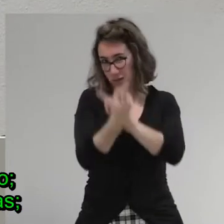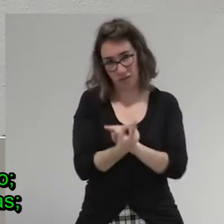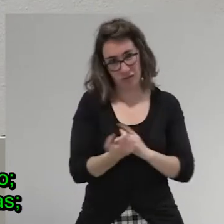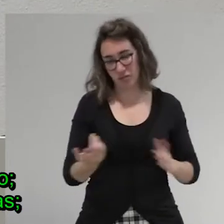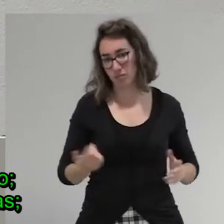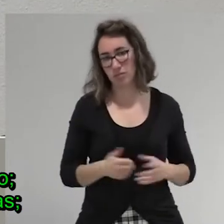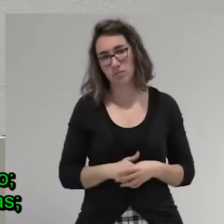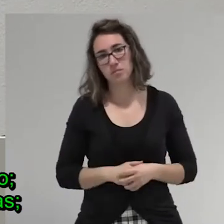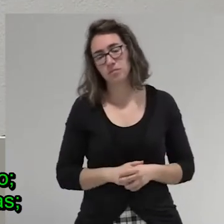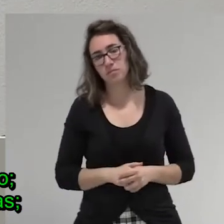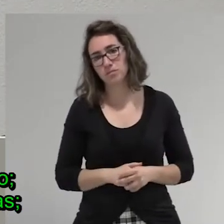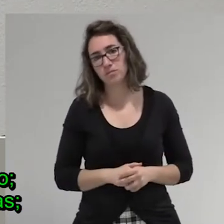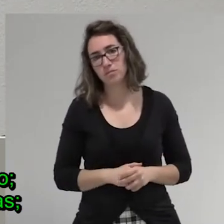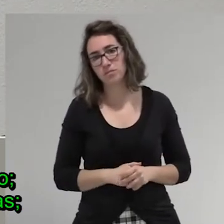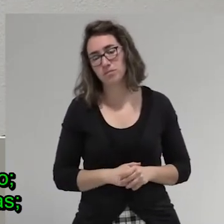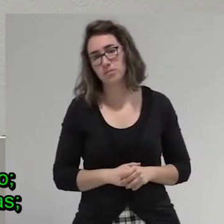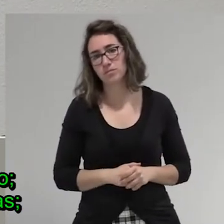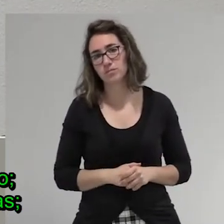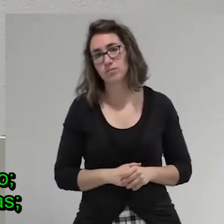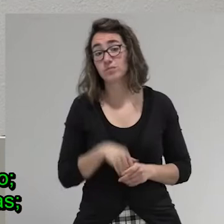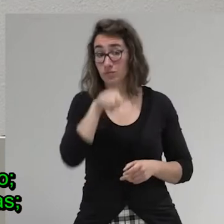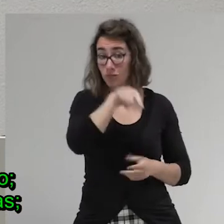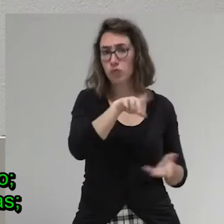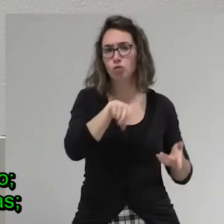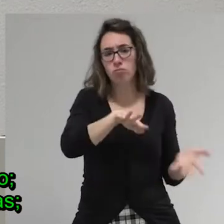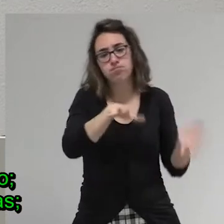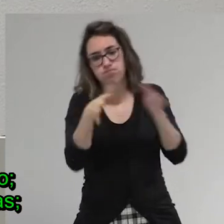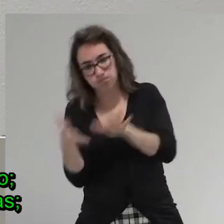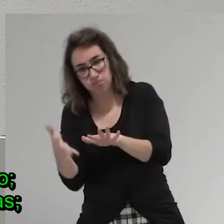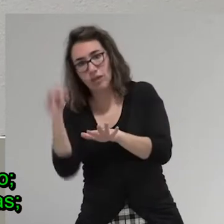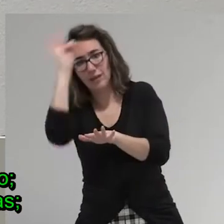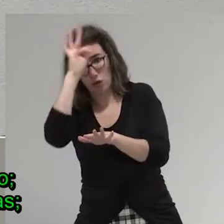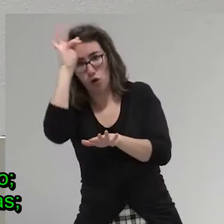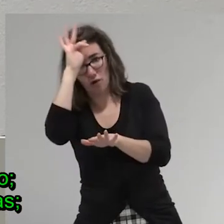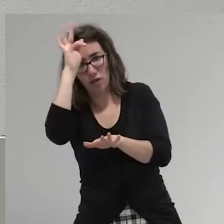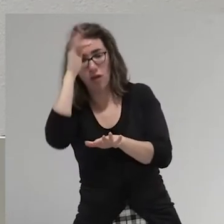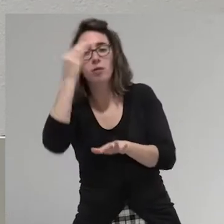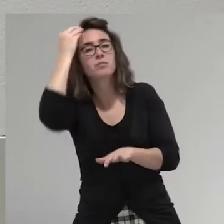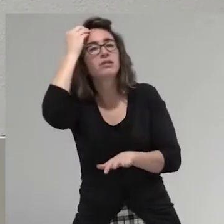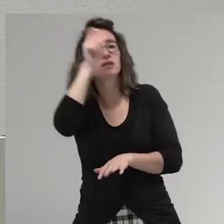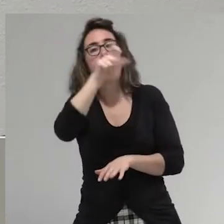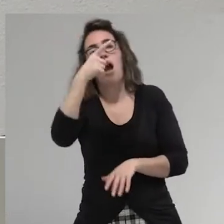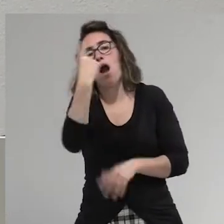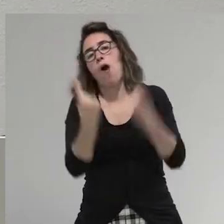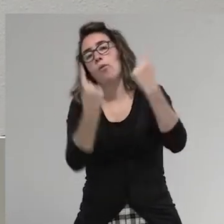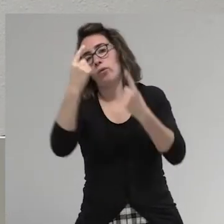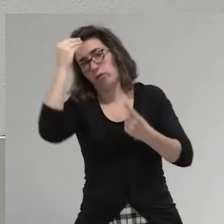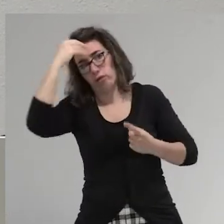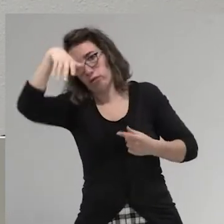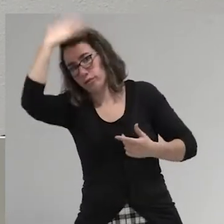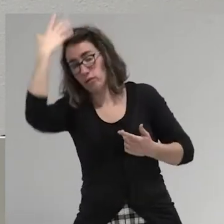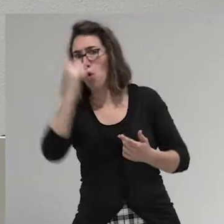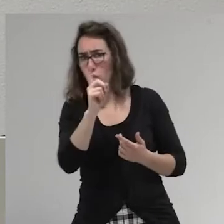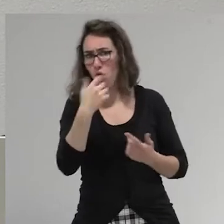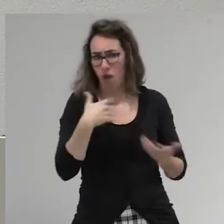La cuestión es que esto se ha teorizado, no es cuatro locos diciendo estas cosas. Esto es think tanks de